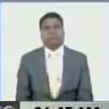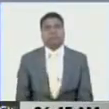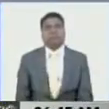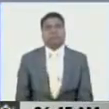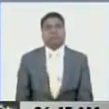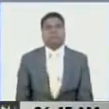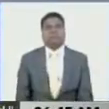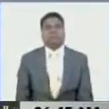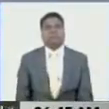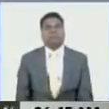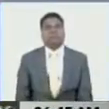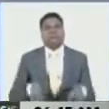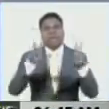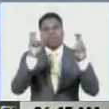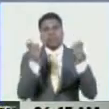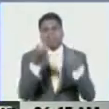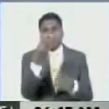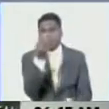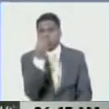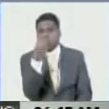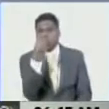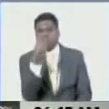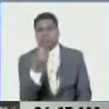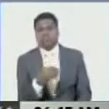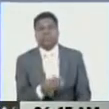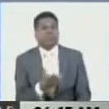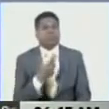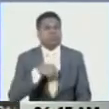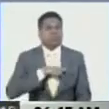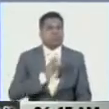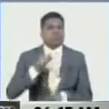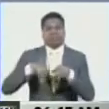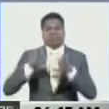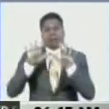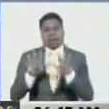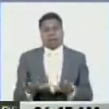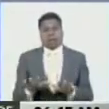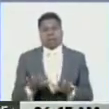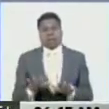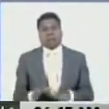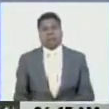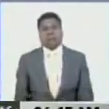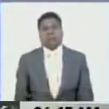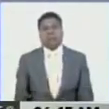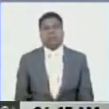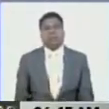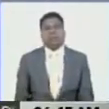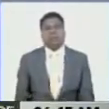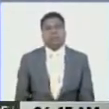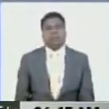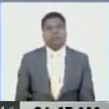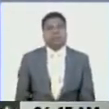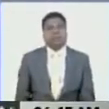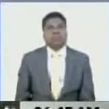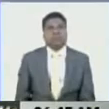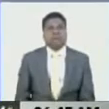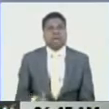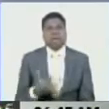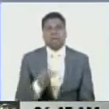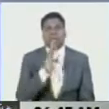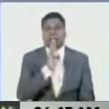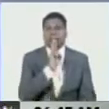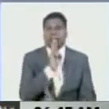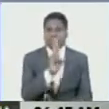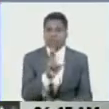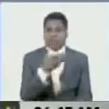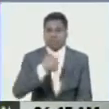tema de los alimentos, y nosotros lo hemos podido impedir. Y ahí la respuesta